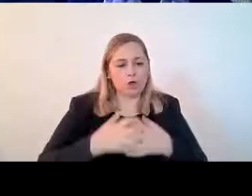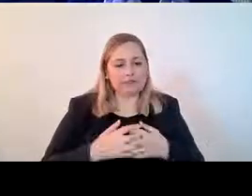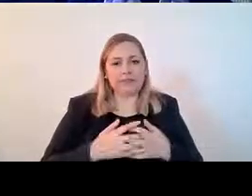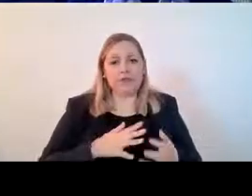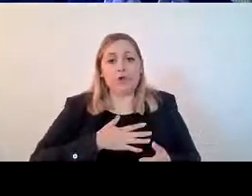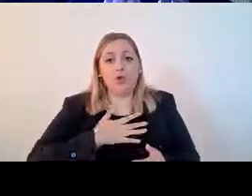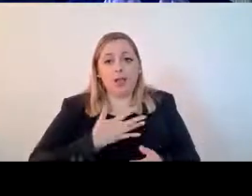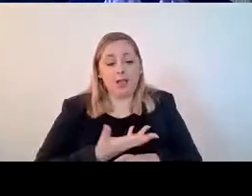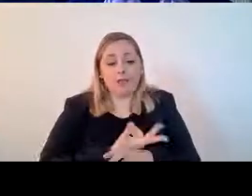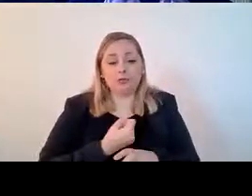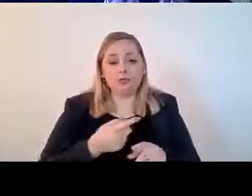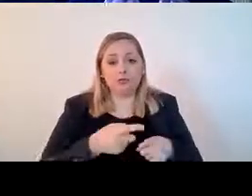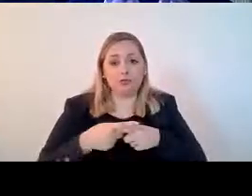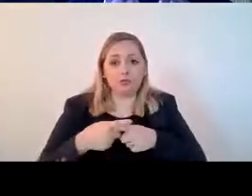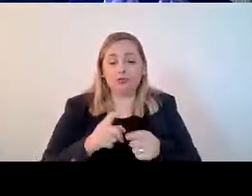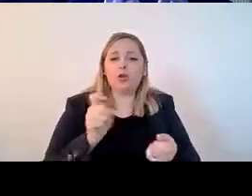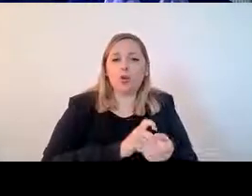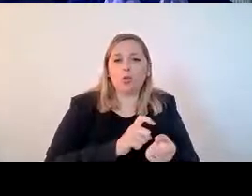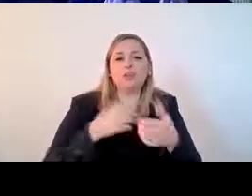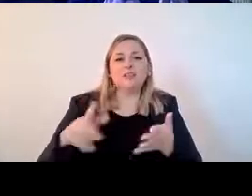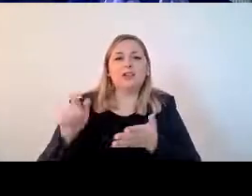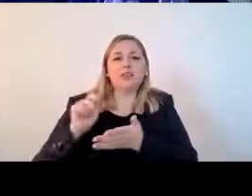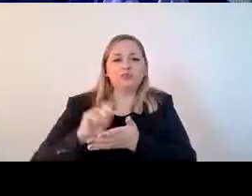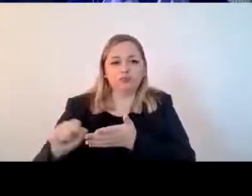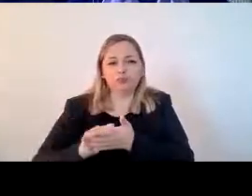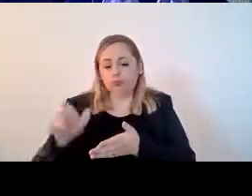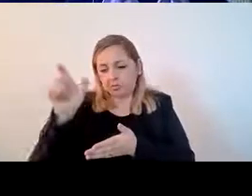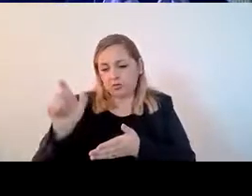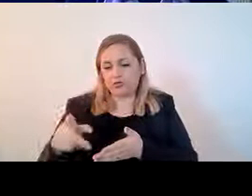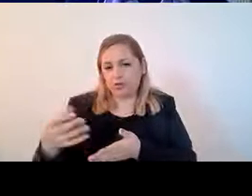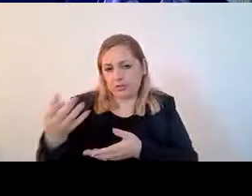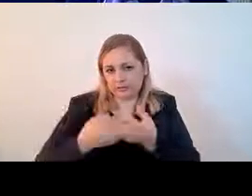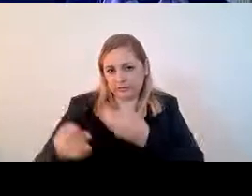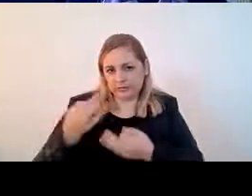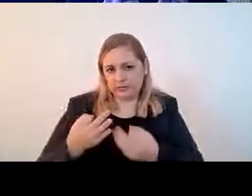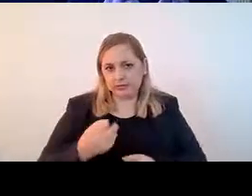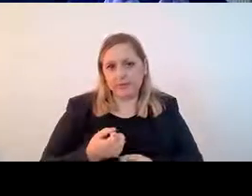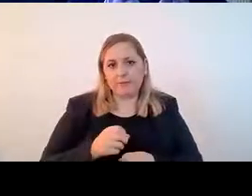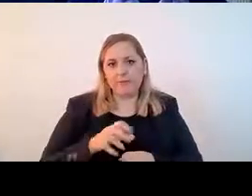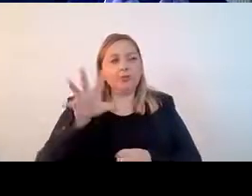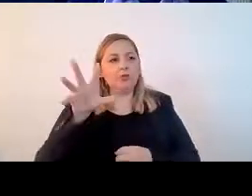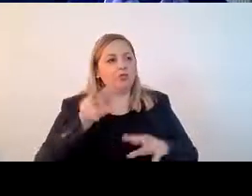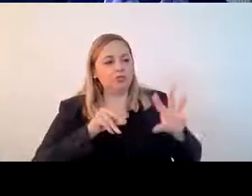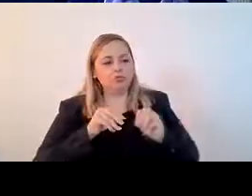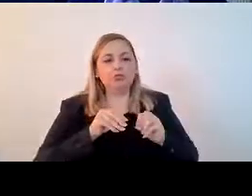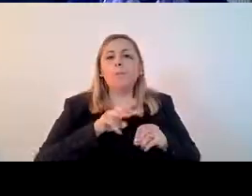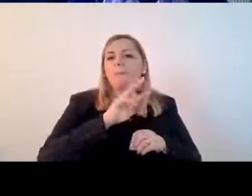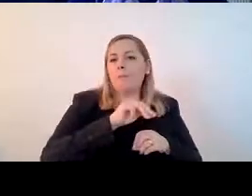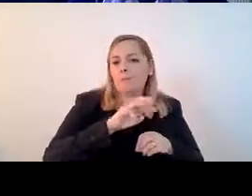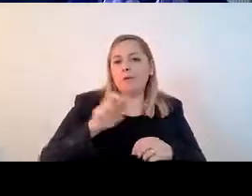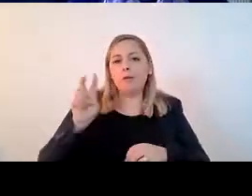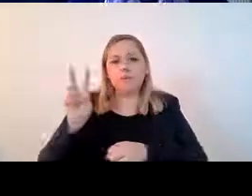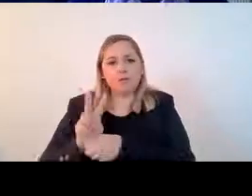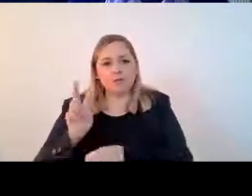de conducta estaban descritos por los propios sujetos, las percepciones de las madres, de los maestros y de